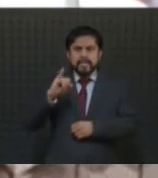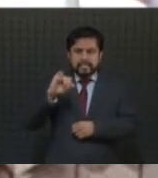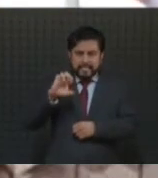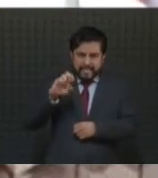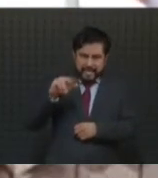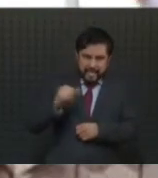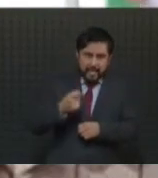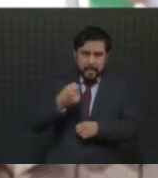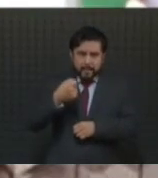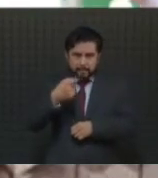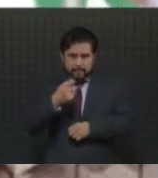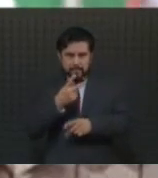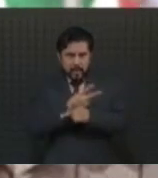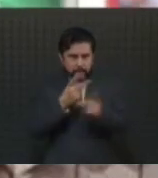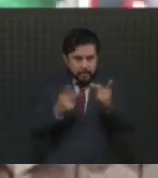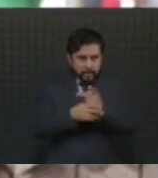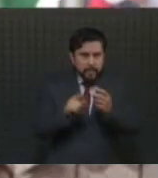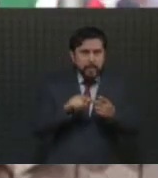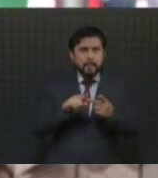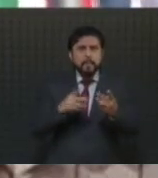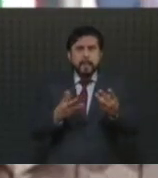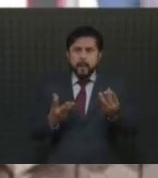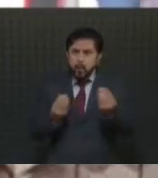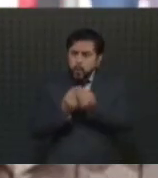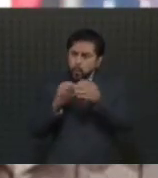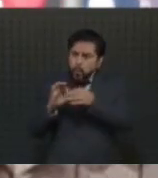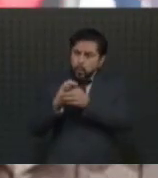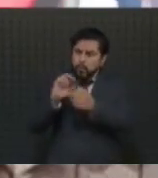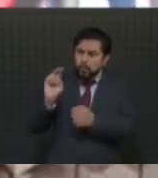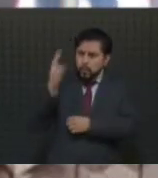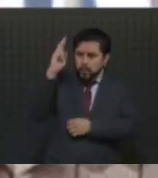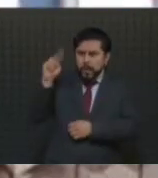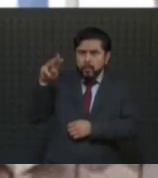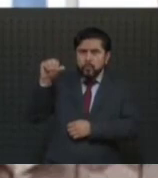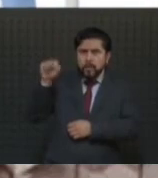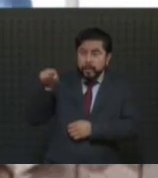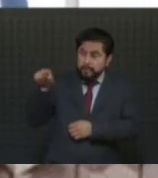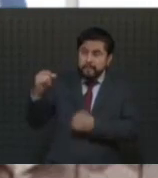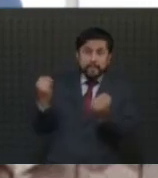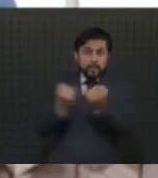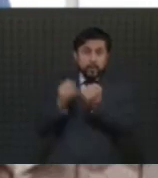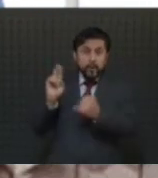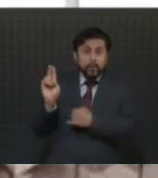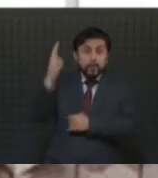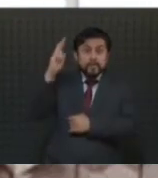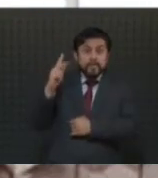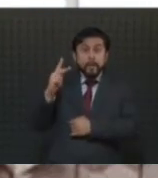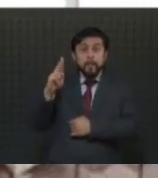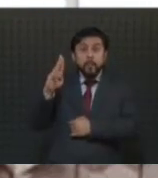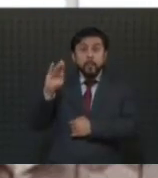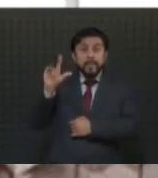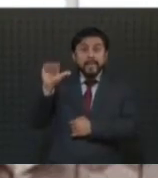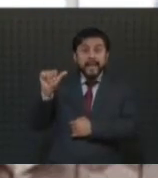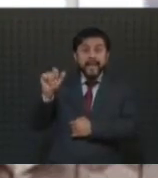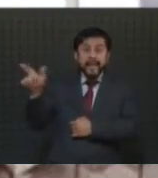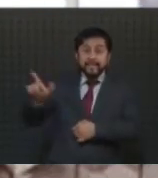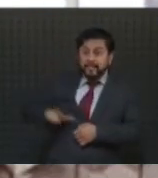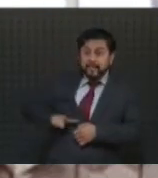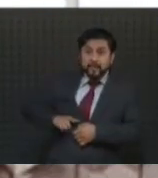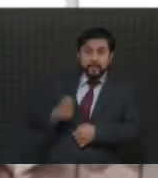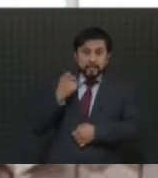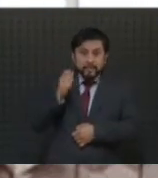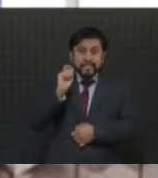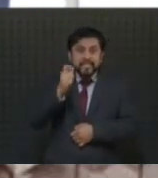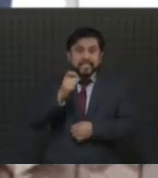Superior. Por eso nos hermanamos con la UNAM, Universidad Pública, que representa la historia de México, de nuestra